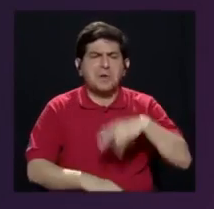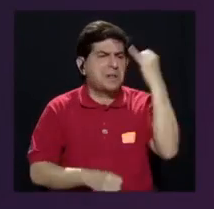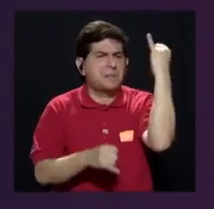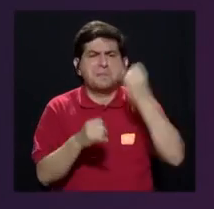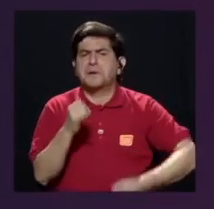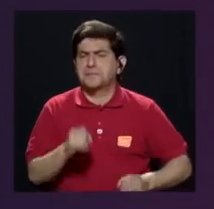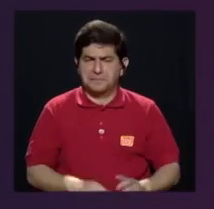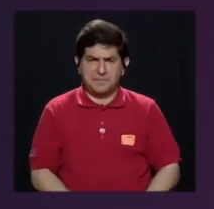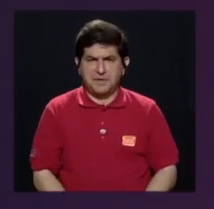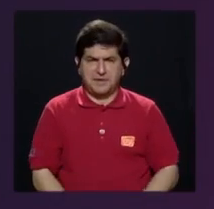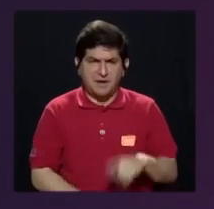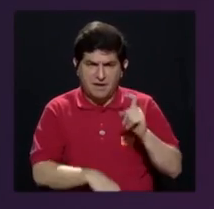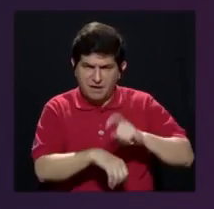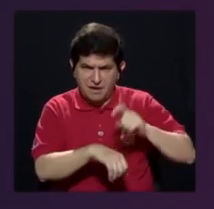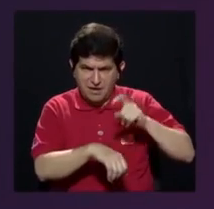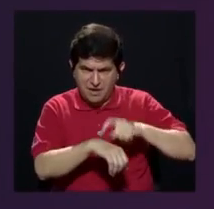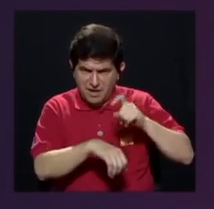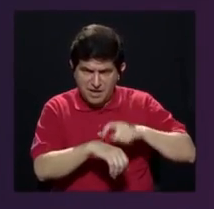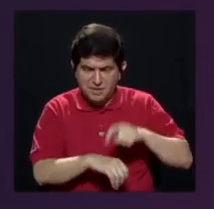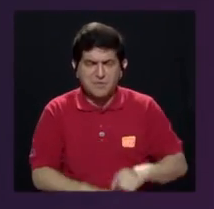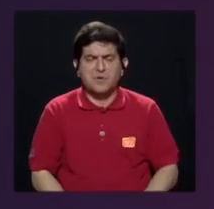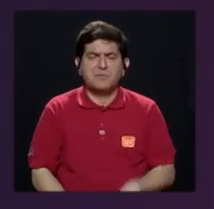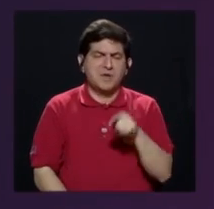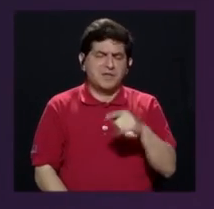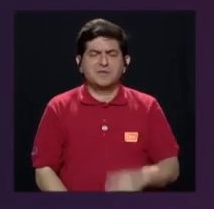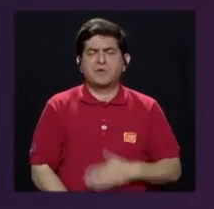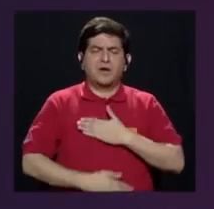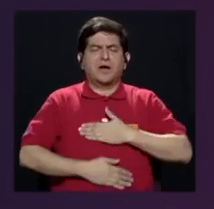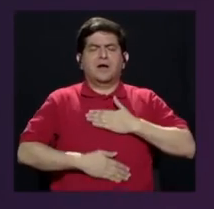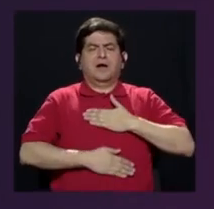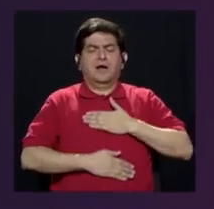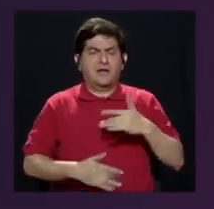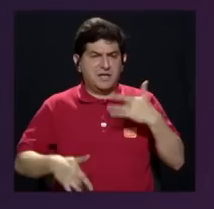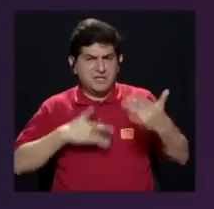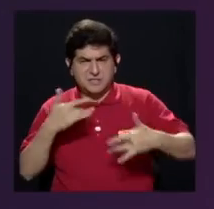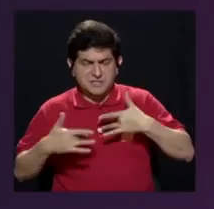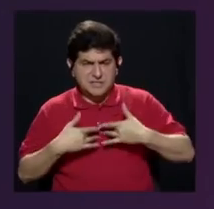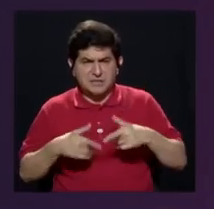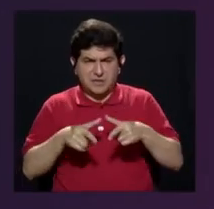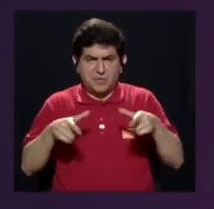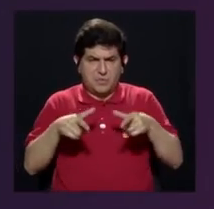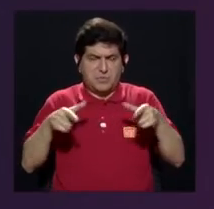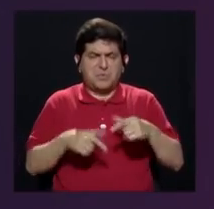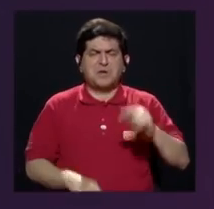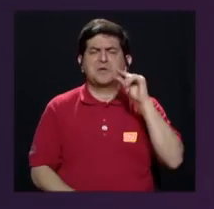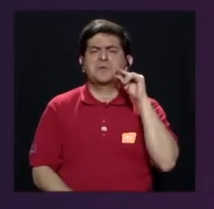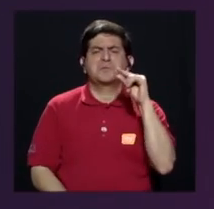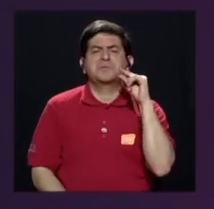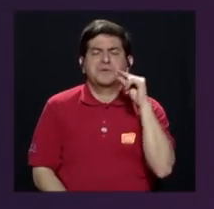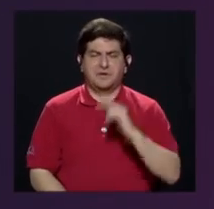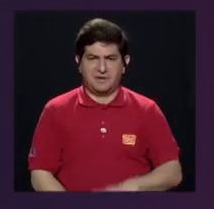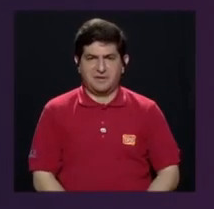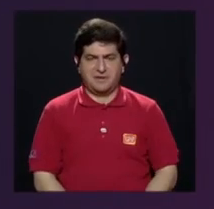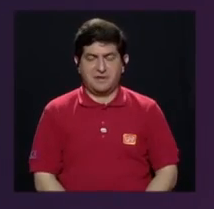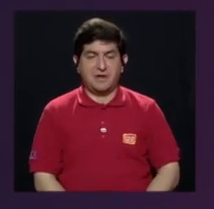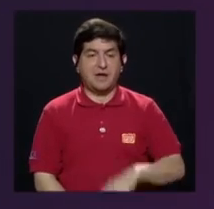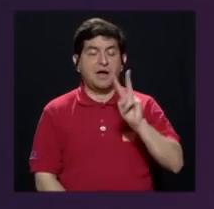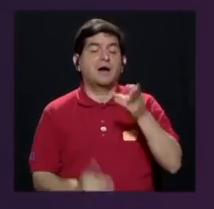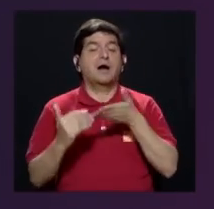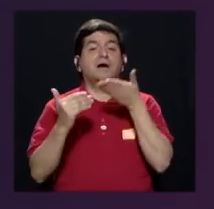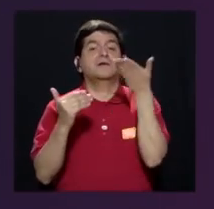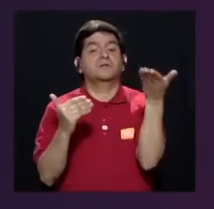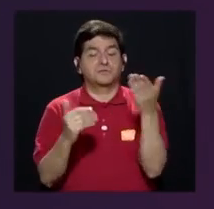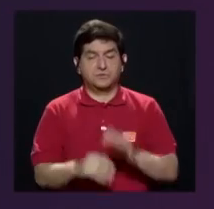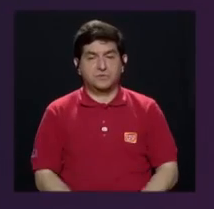y tanto en el momento del orgasmo sentir esa contracción y que son pasajeras y son muy leves porque hay dos cosas